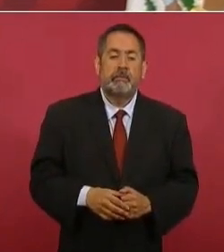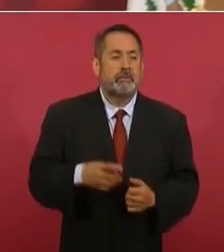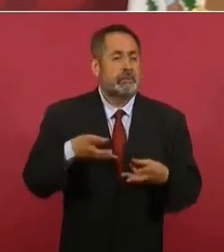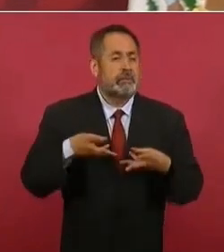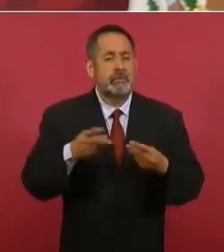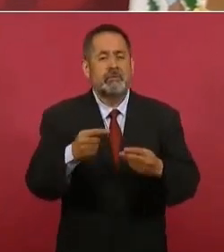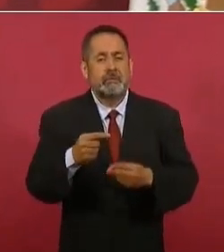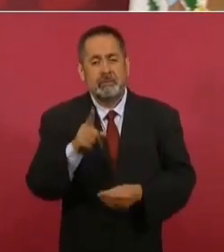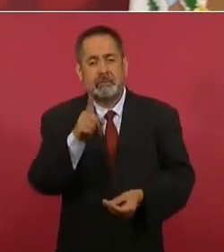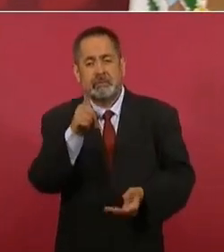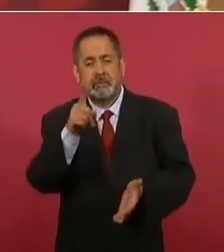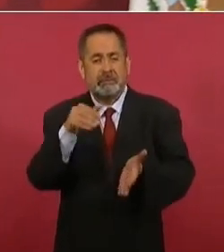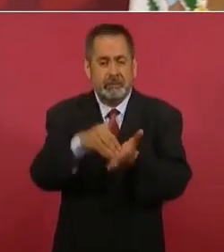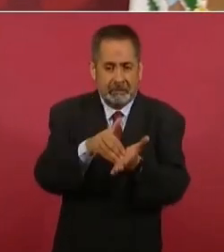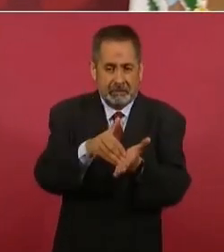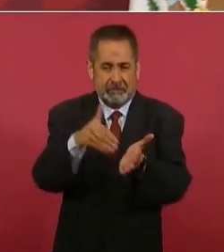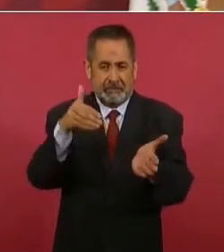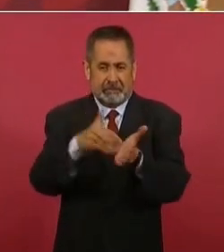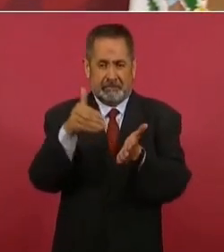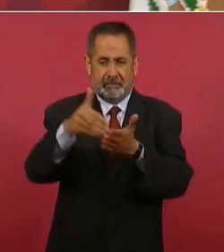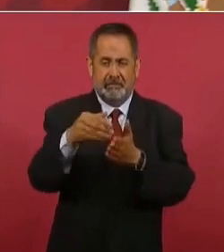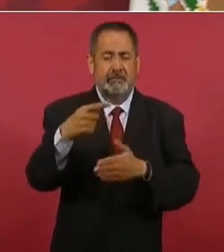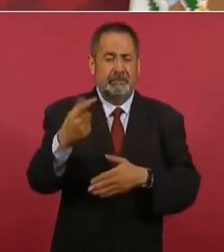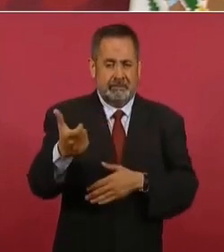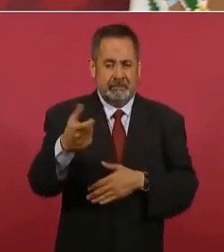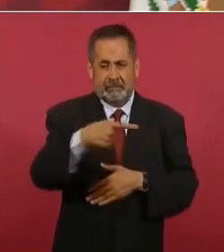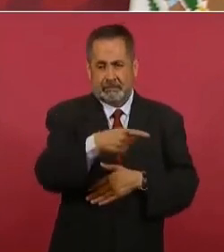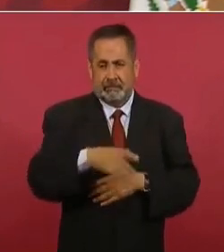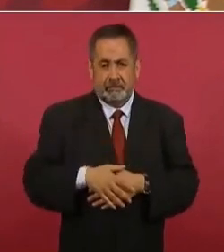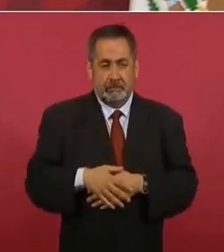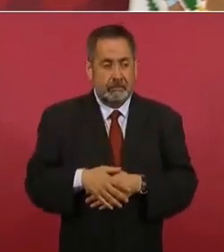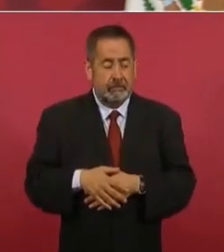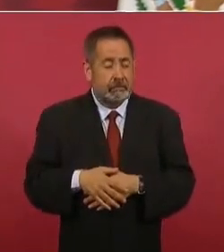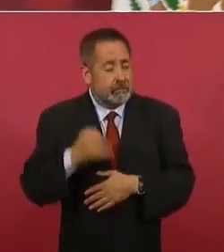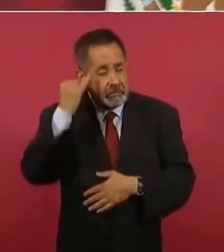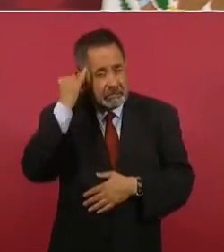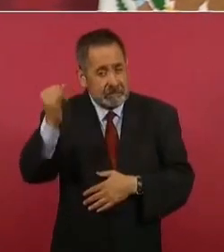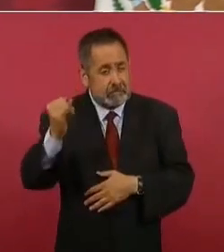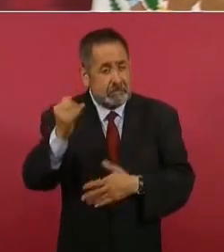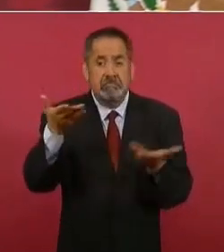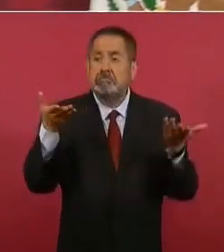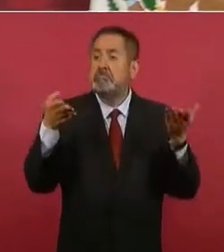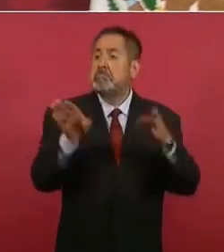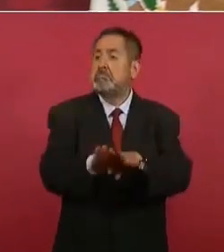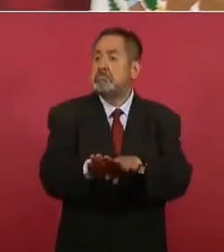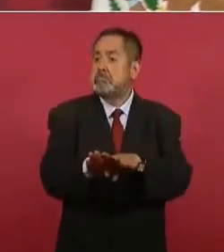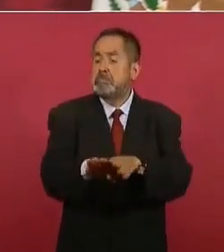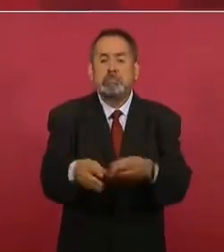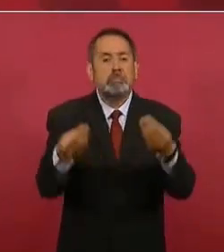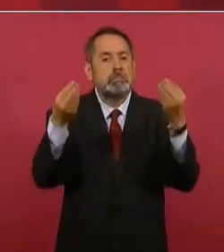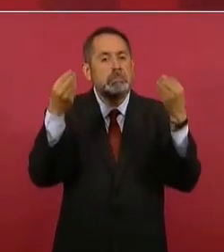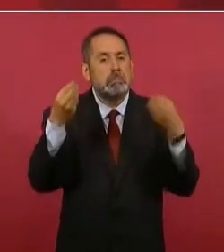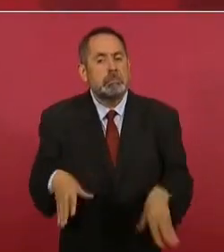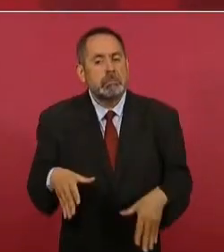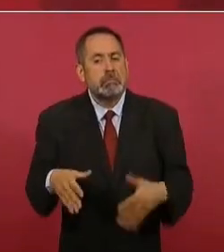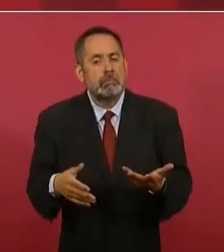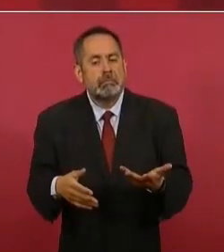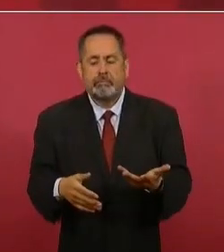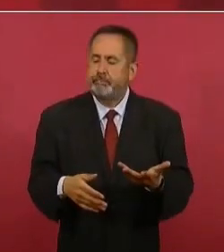Costó 1,000 millones de pesos. Pues todo eso a la basura.